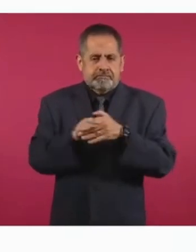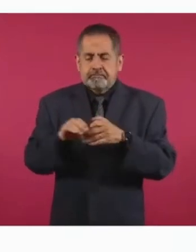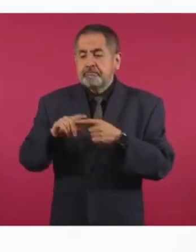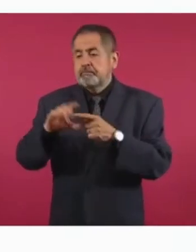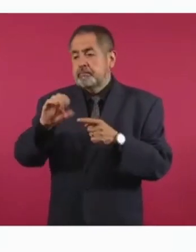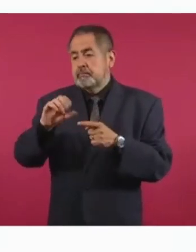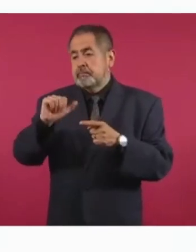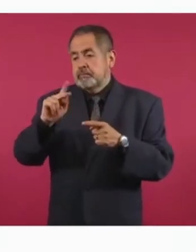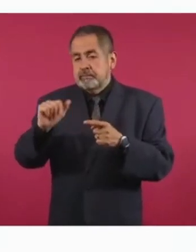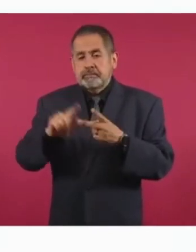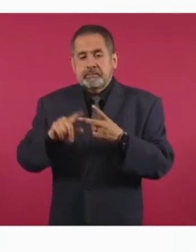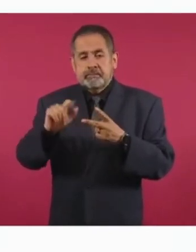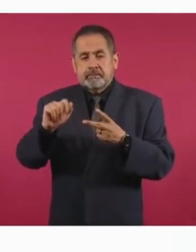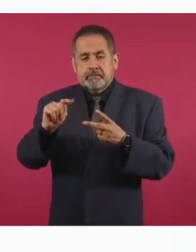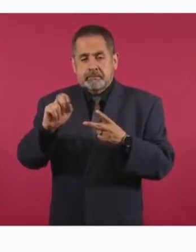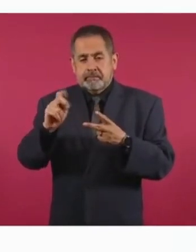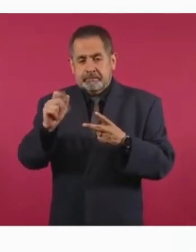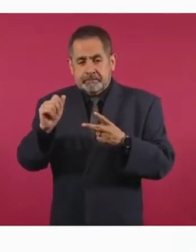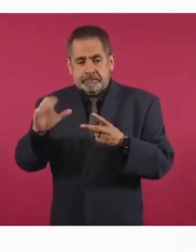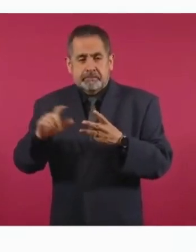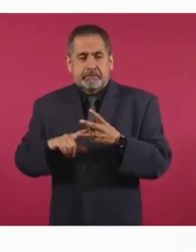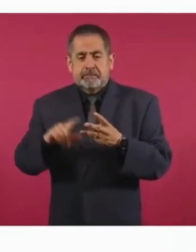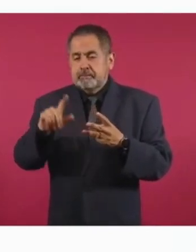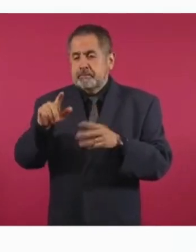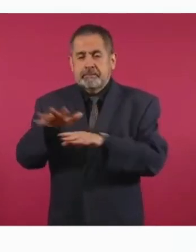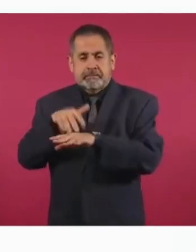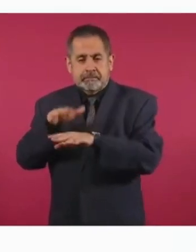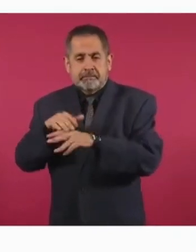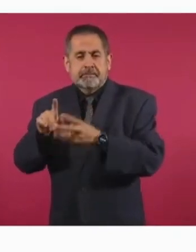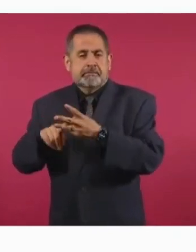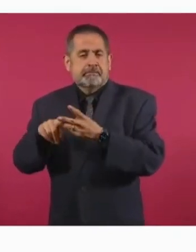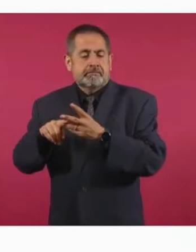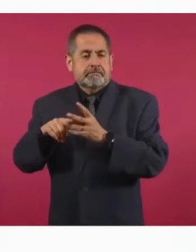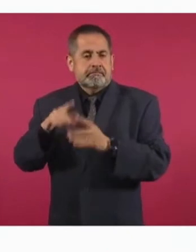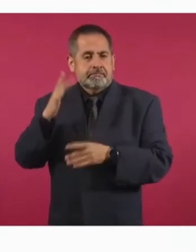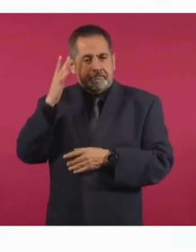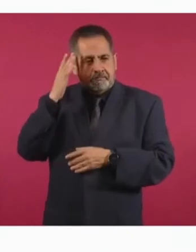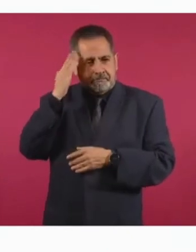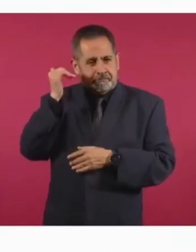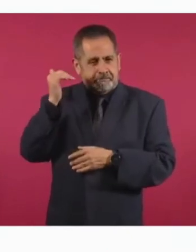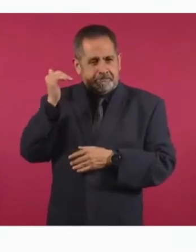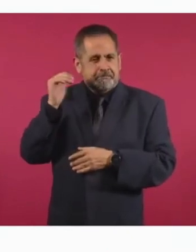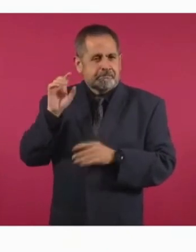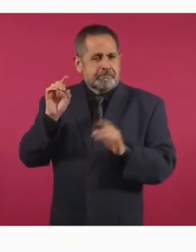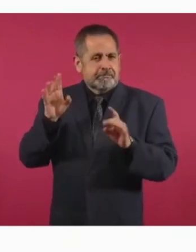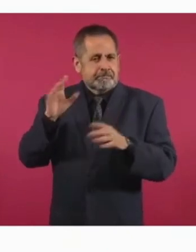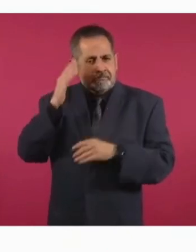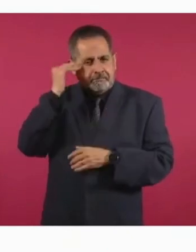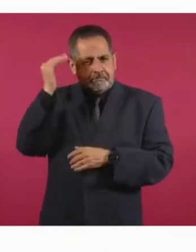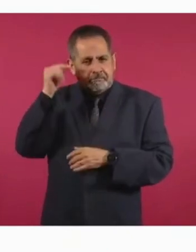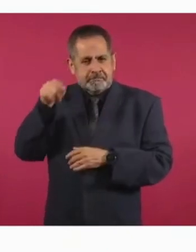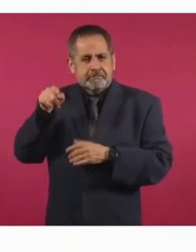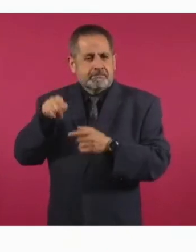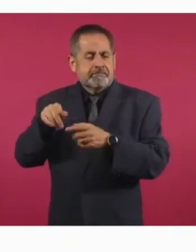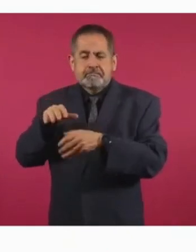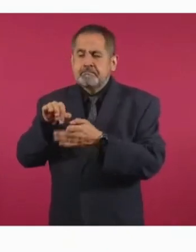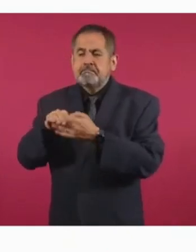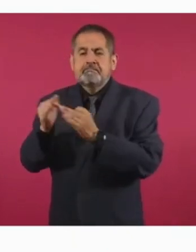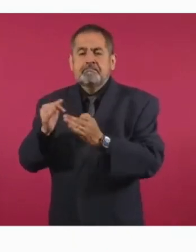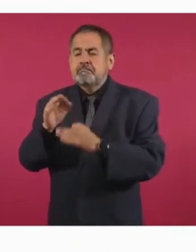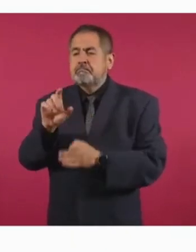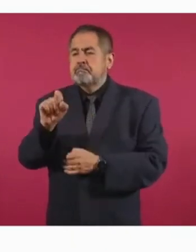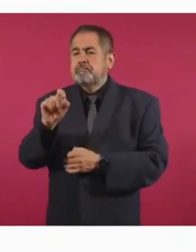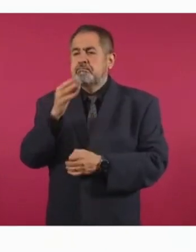Coapa, Tepepan, Coyoacac, Otlalpan o San Ángel inclusive, y es un ahorro de 20 minutos de